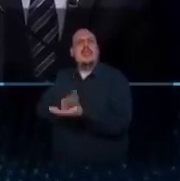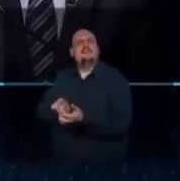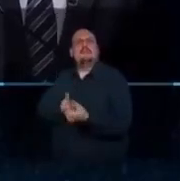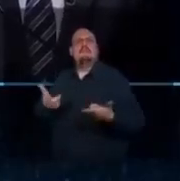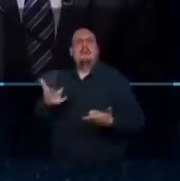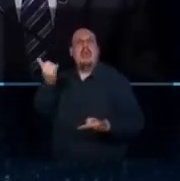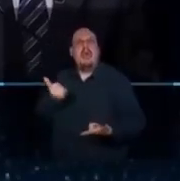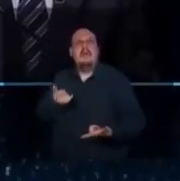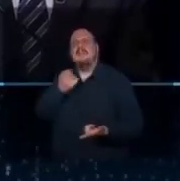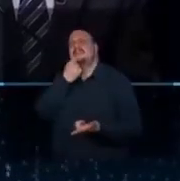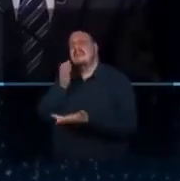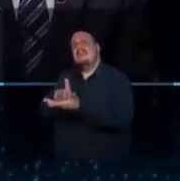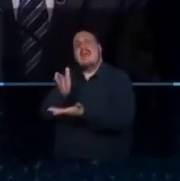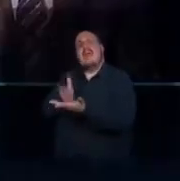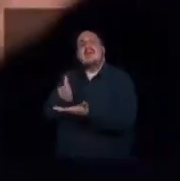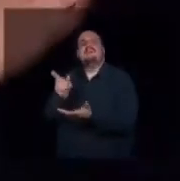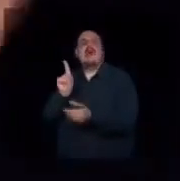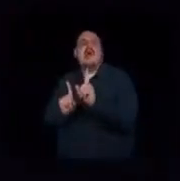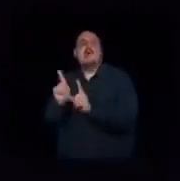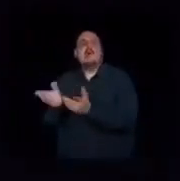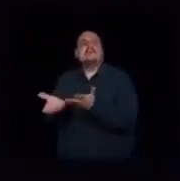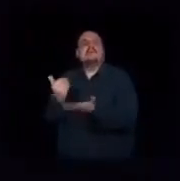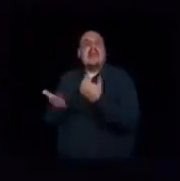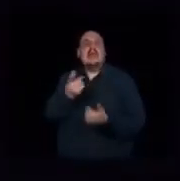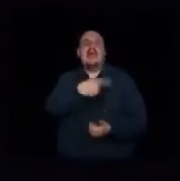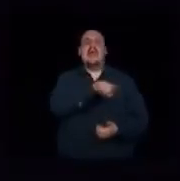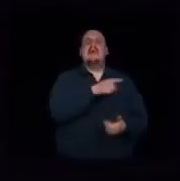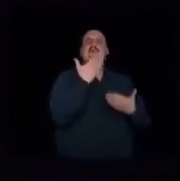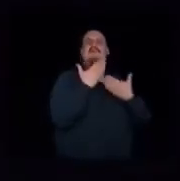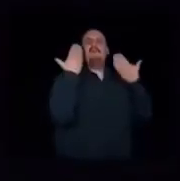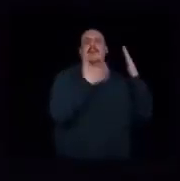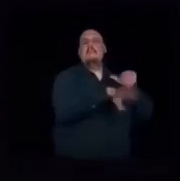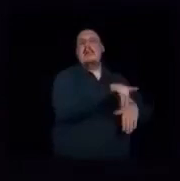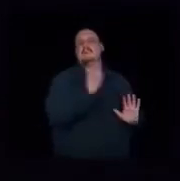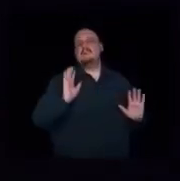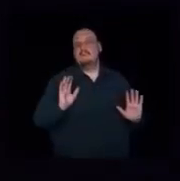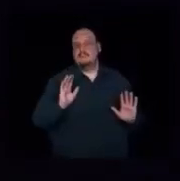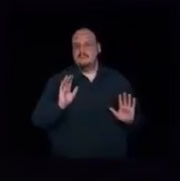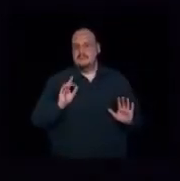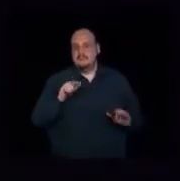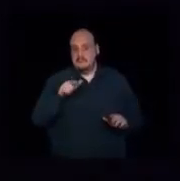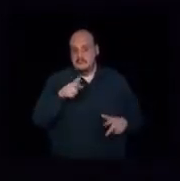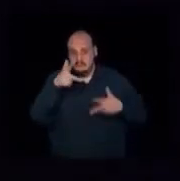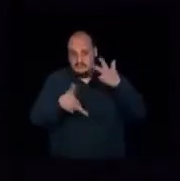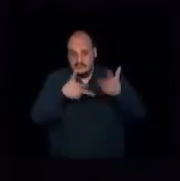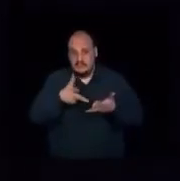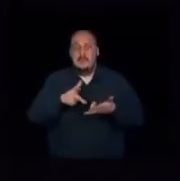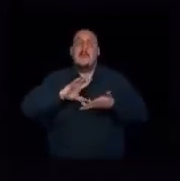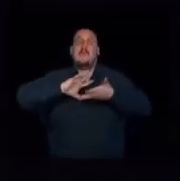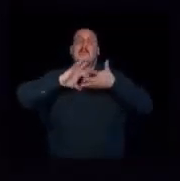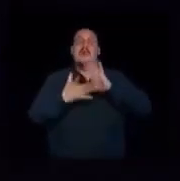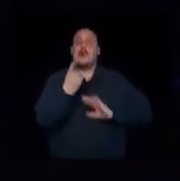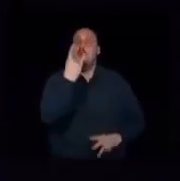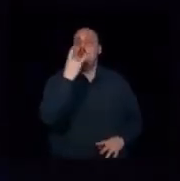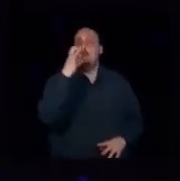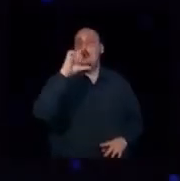y que si le sacamos a ellos, todos los demás vamos a ser más felices. De eso te hablan cuando te hablan de modelo WOCRA,